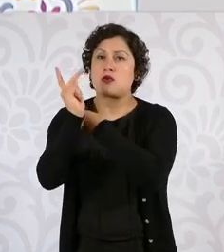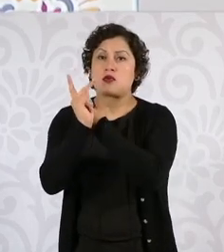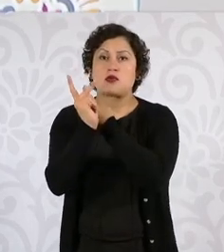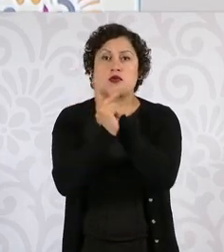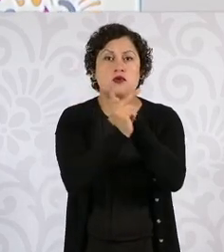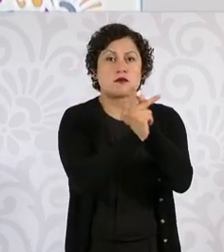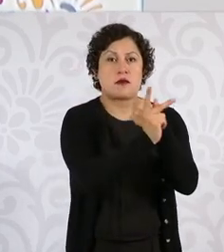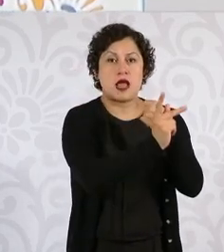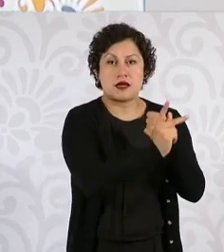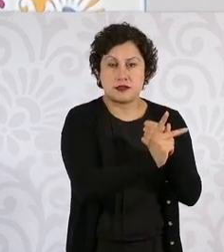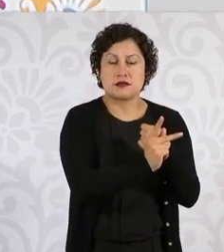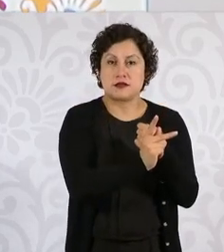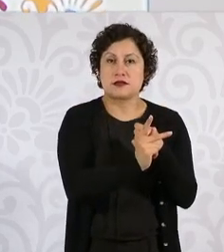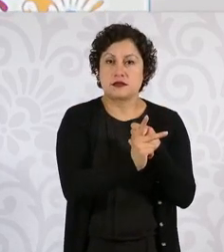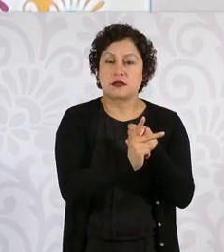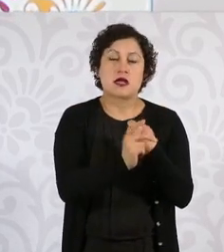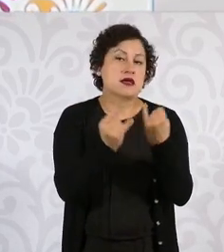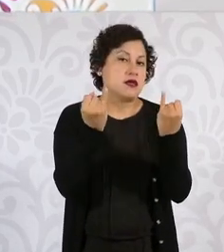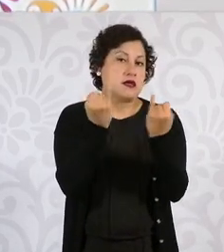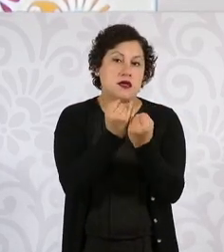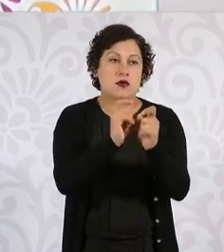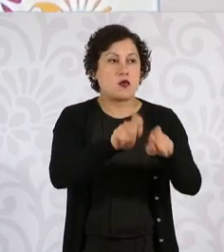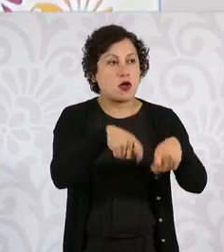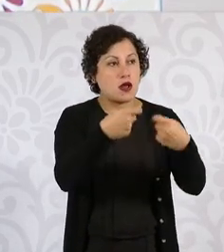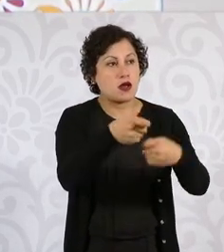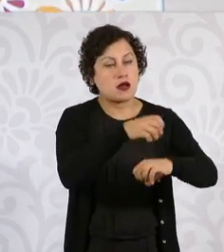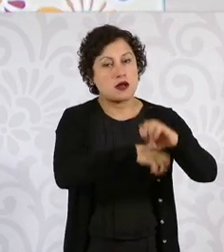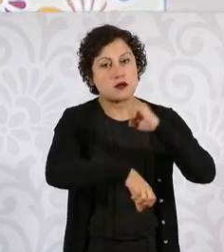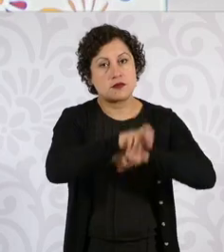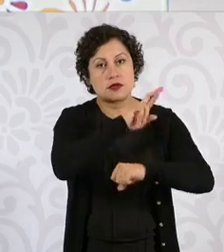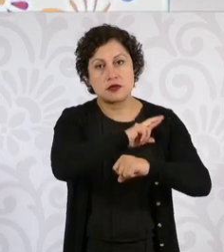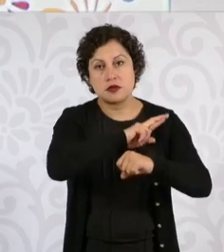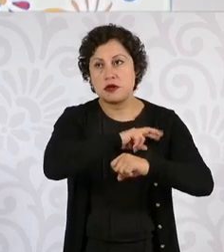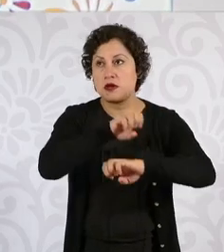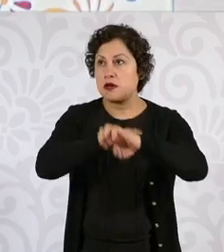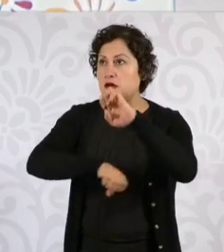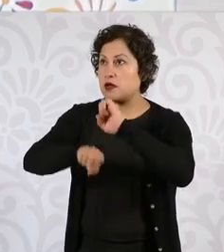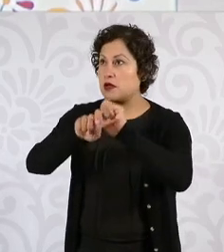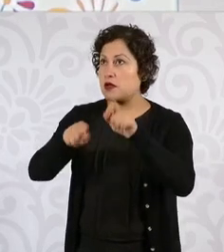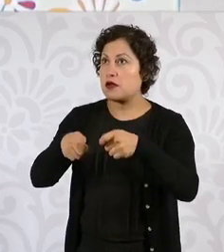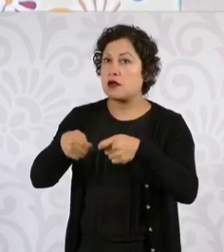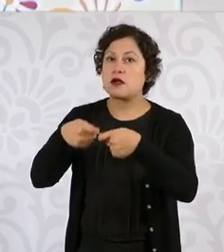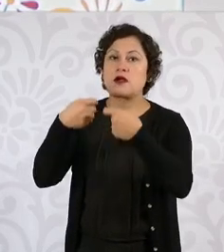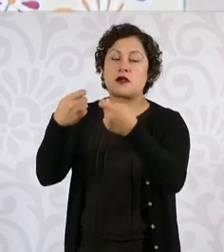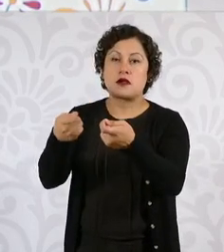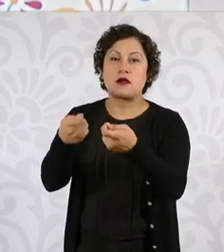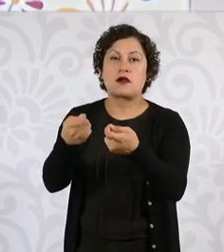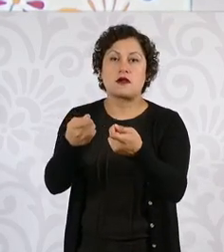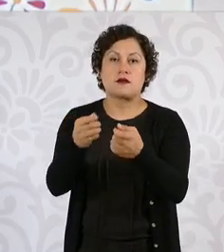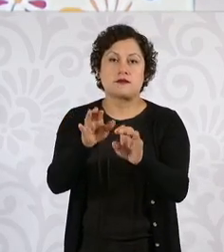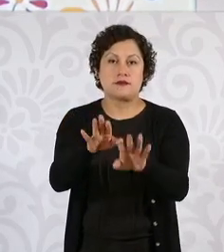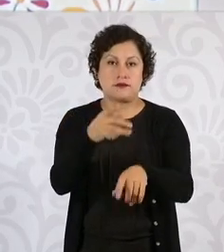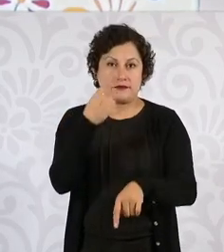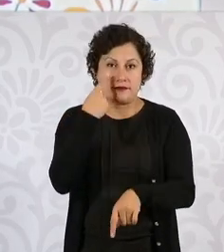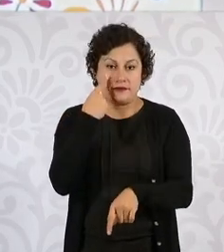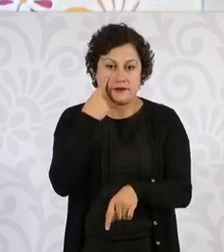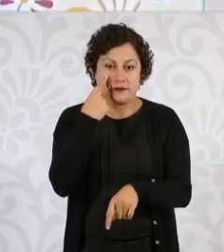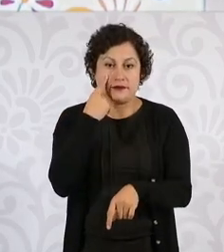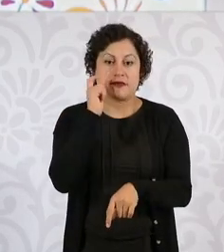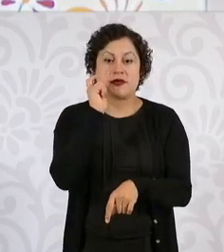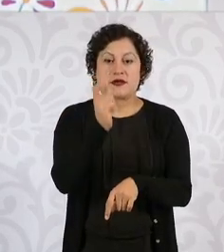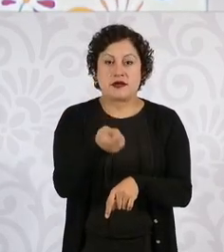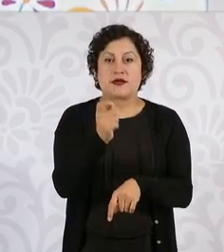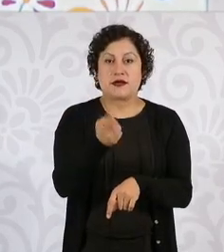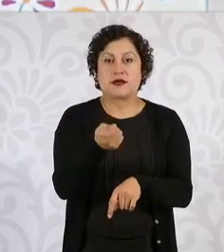privatizaciones, que también, por cierto, el mercado eléctrico, tampoco crean que es, otro día podemos platicar de eso,